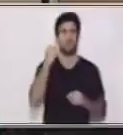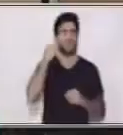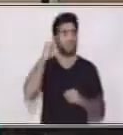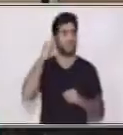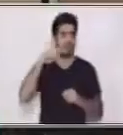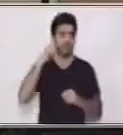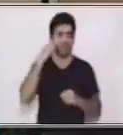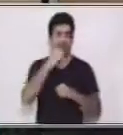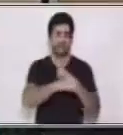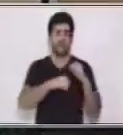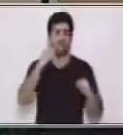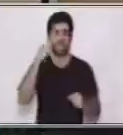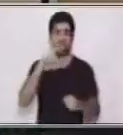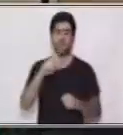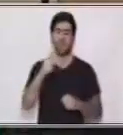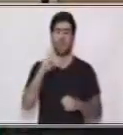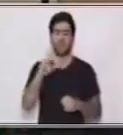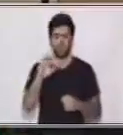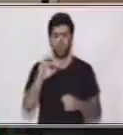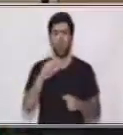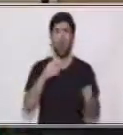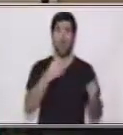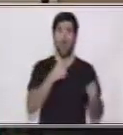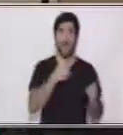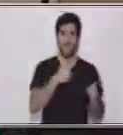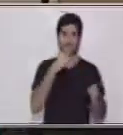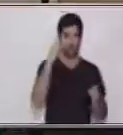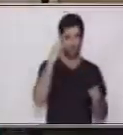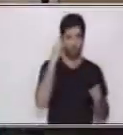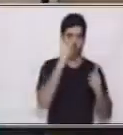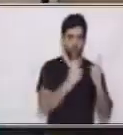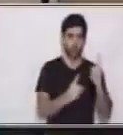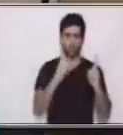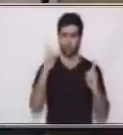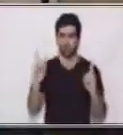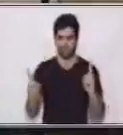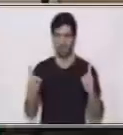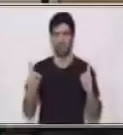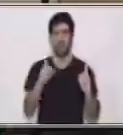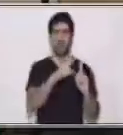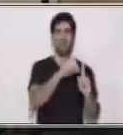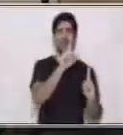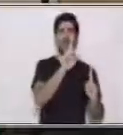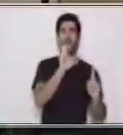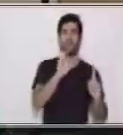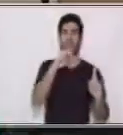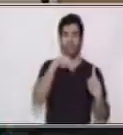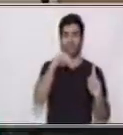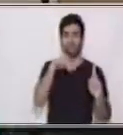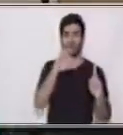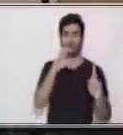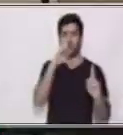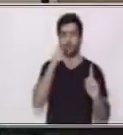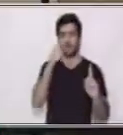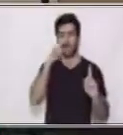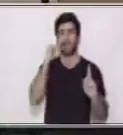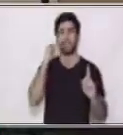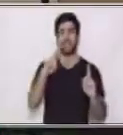Vimos que hay un significado denotativo y connotativo. ¿Te recuerdas en sí la definición general del significado?